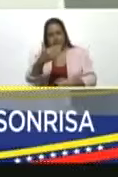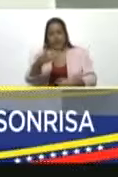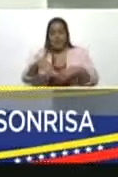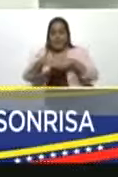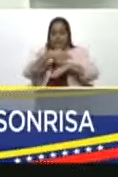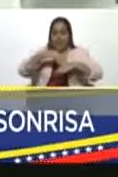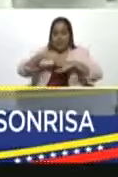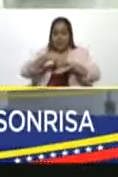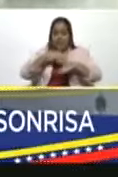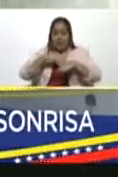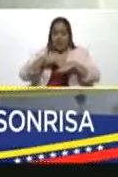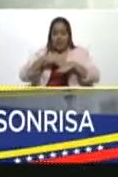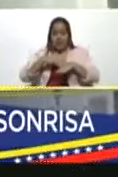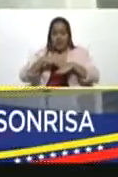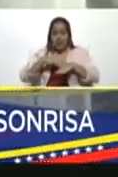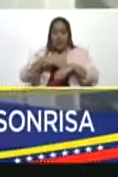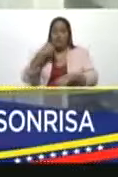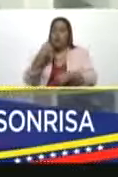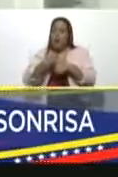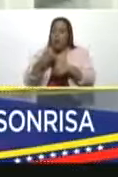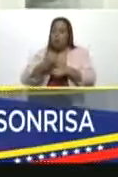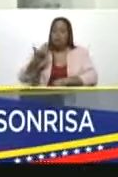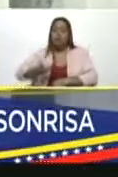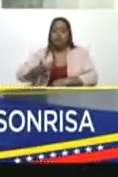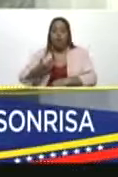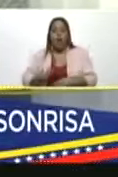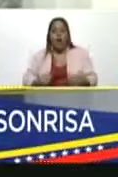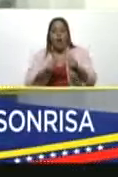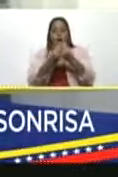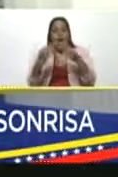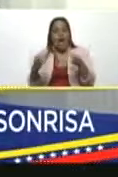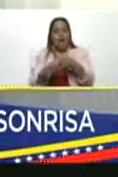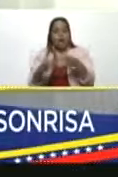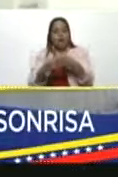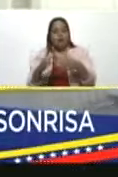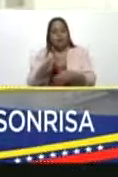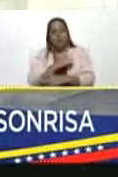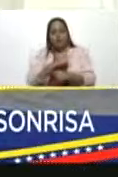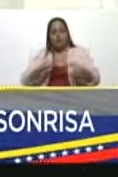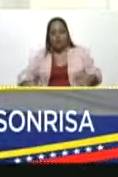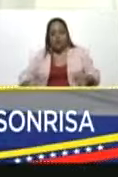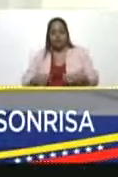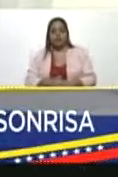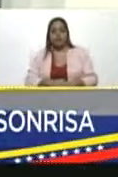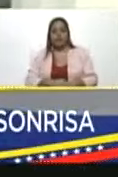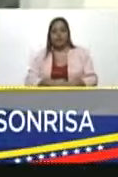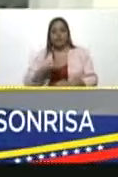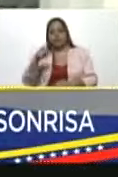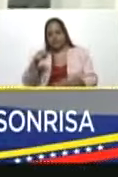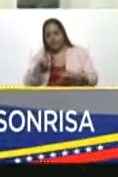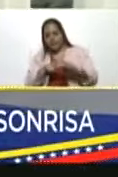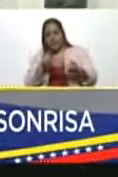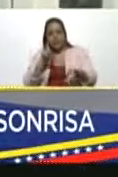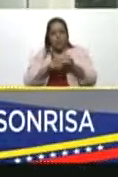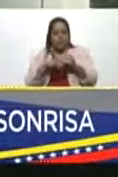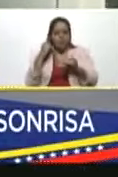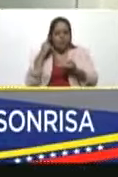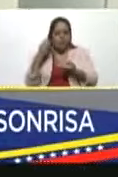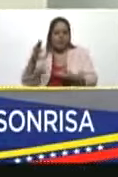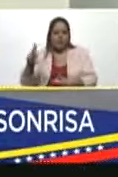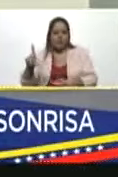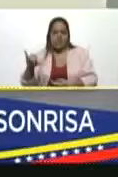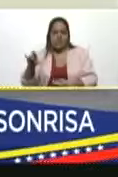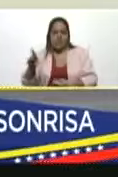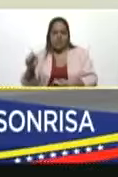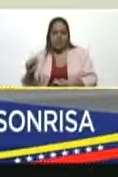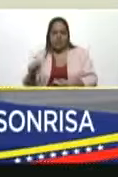ministra, que ha venido haciendo un gran trabajo con nosotros, con el equipo de Portuguesa, la primera combatiente que ha estado allí con ellas. También quiero saludar a nuestra